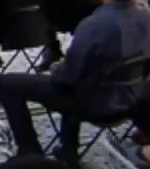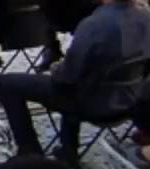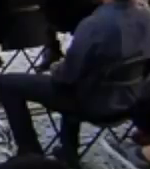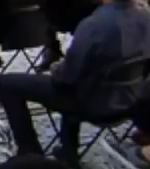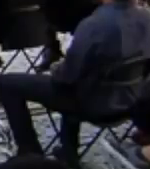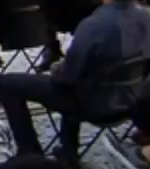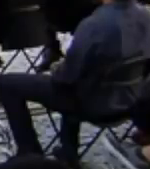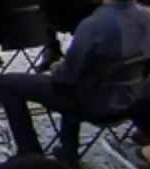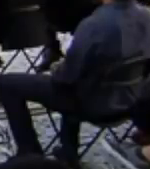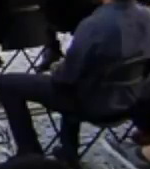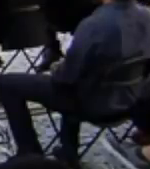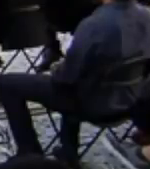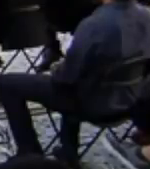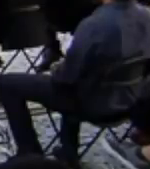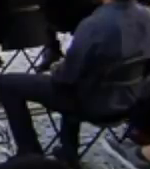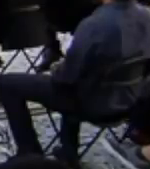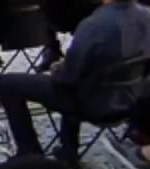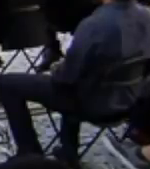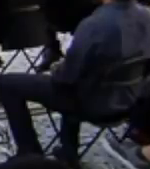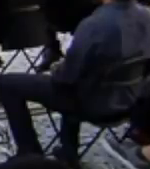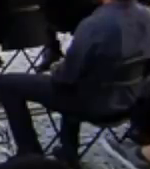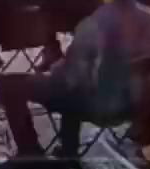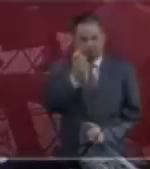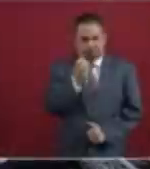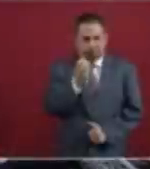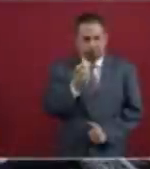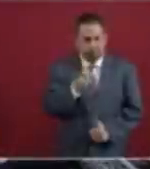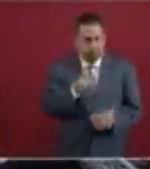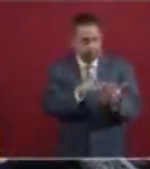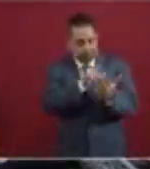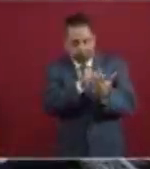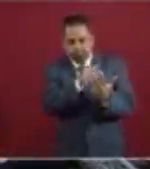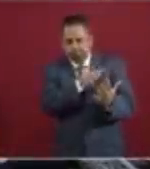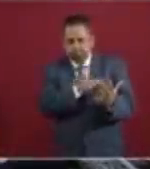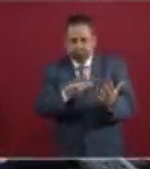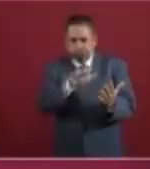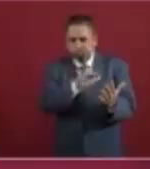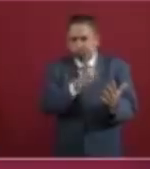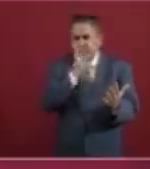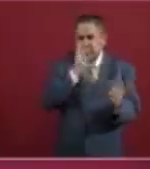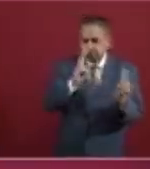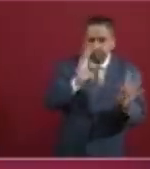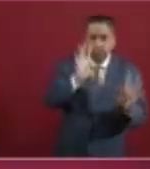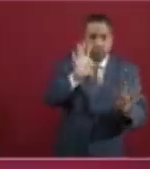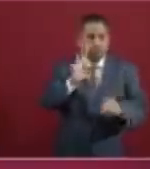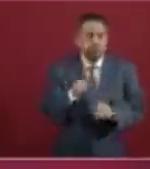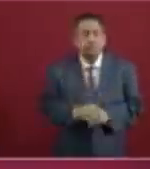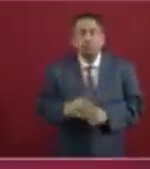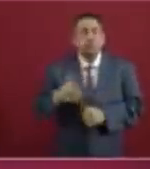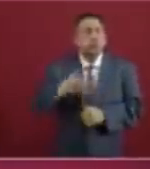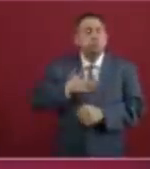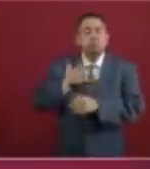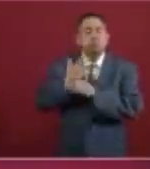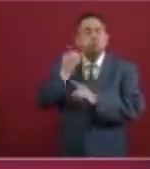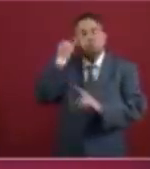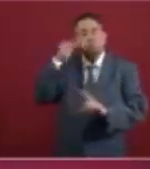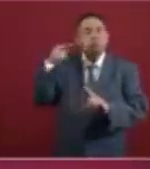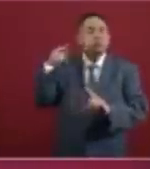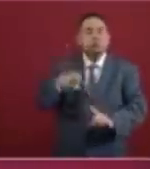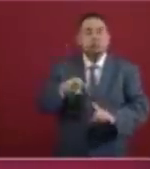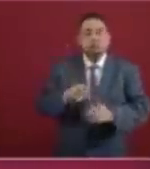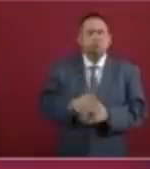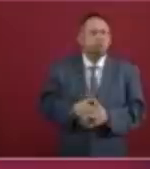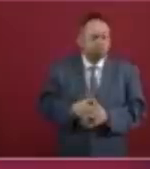a obras? Bueno, es una interpretación que se tiene. Yo sostengo que sí